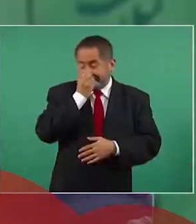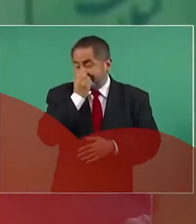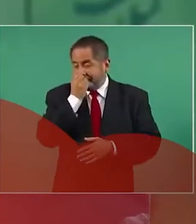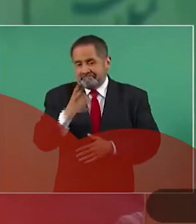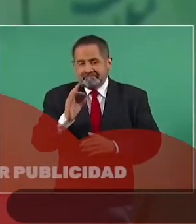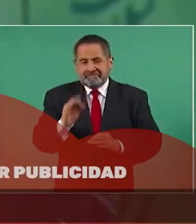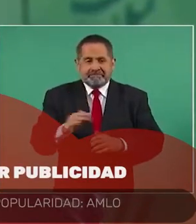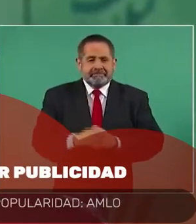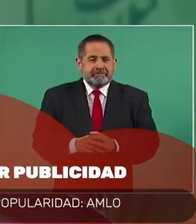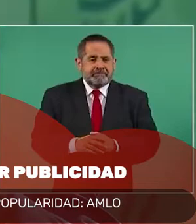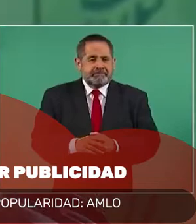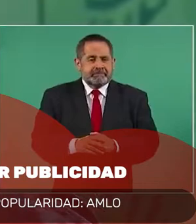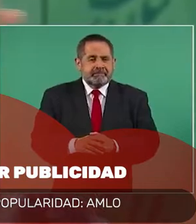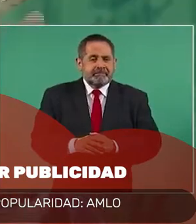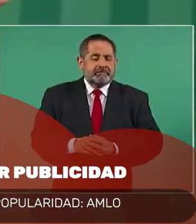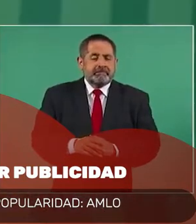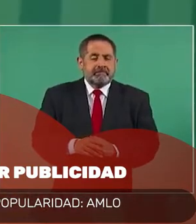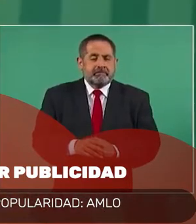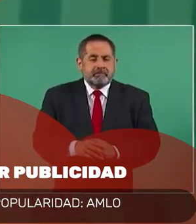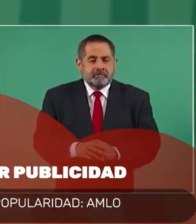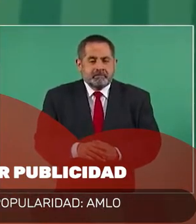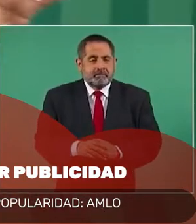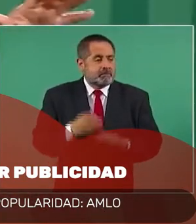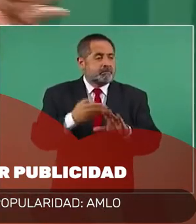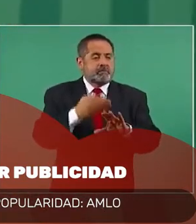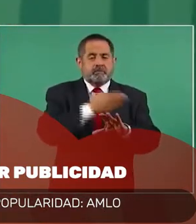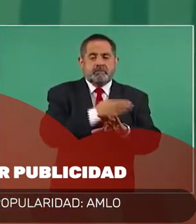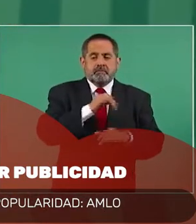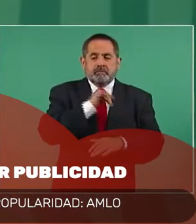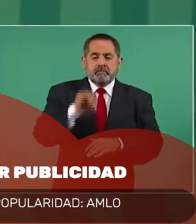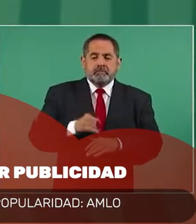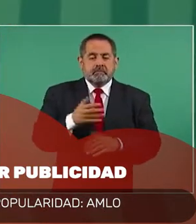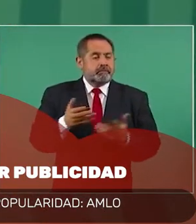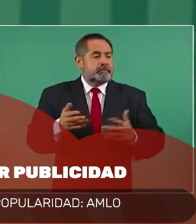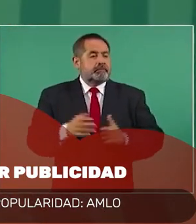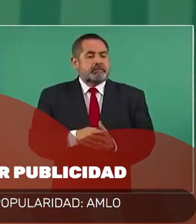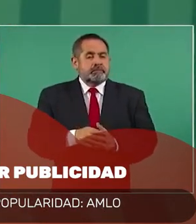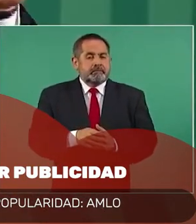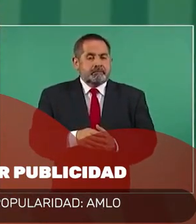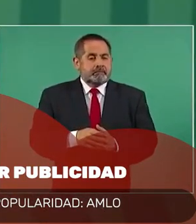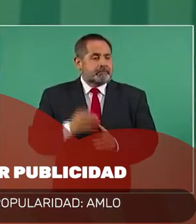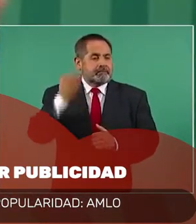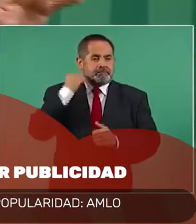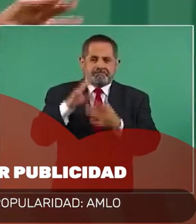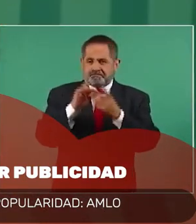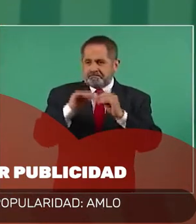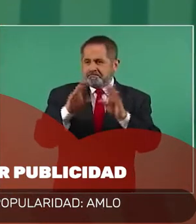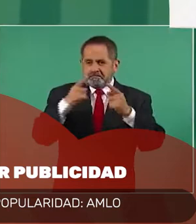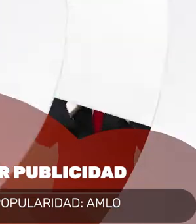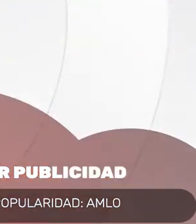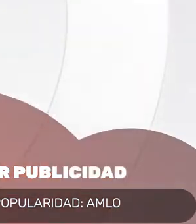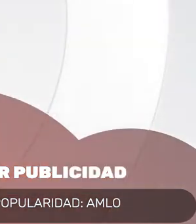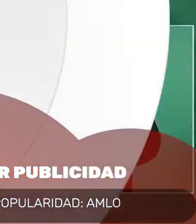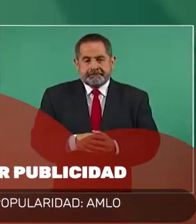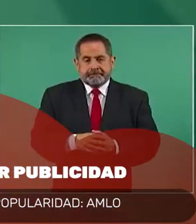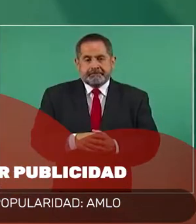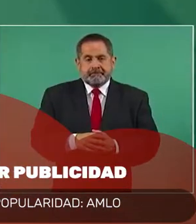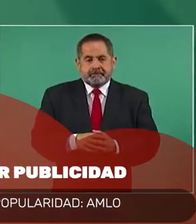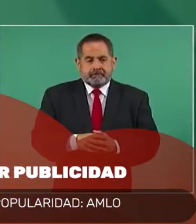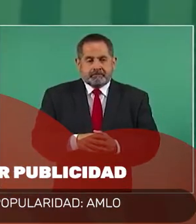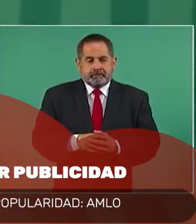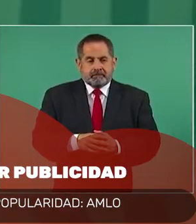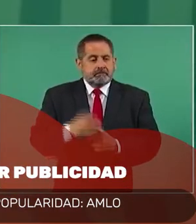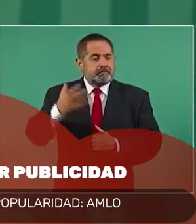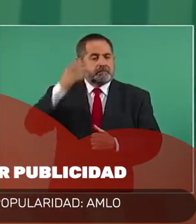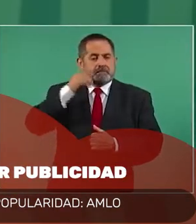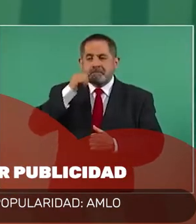El presidente Andrés Manuel López Obrador mencionó en su conferencia de prensa matutina que él prefiere no pagar publicidad aunque no tenga popularidad. El mandatario señaló